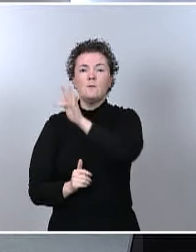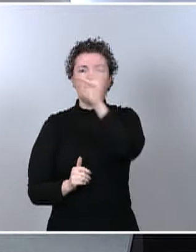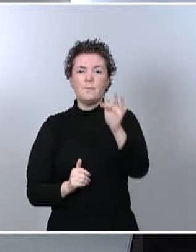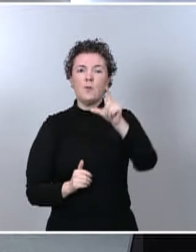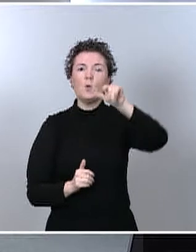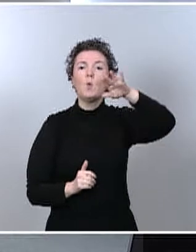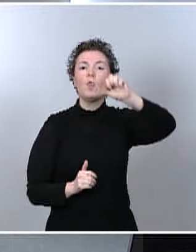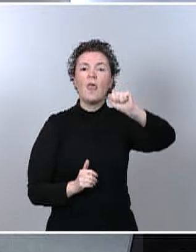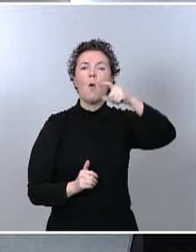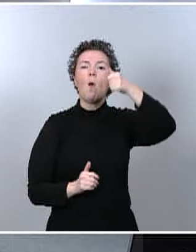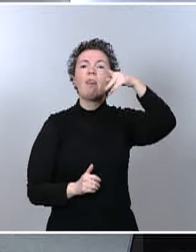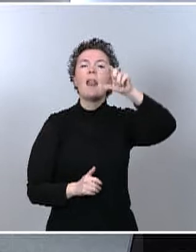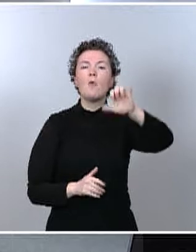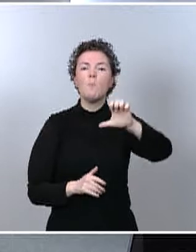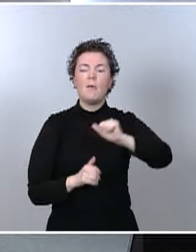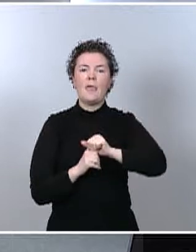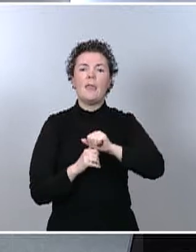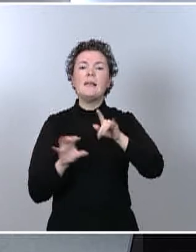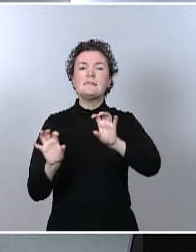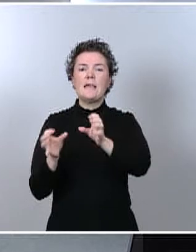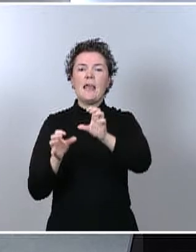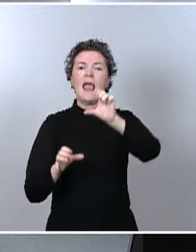Es Radio.